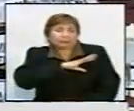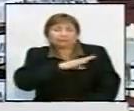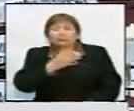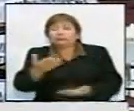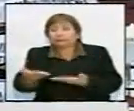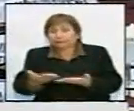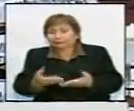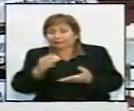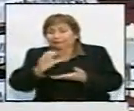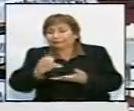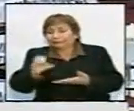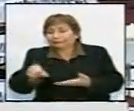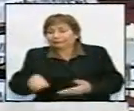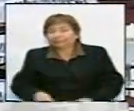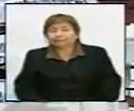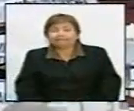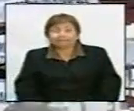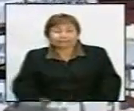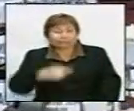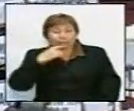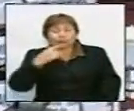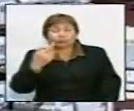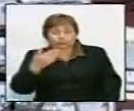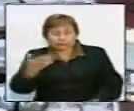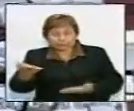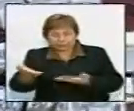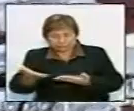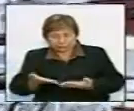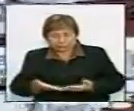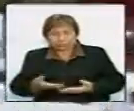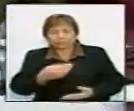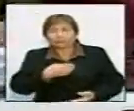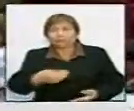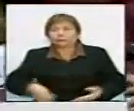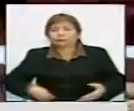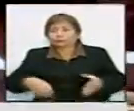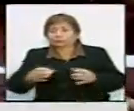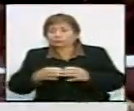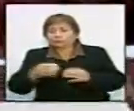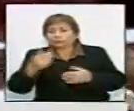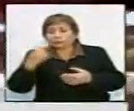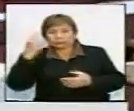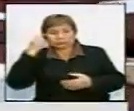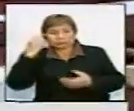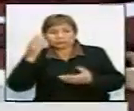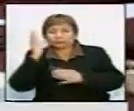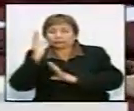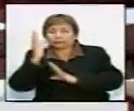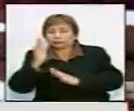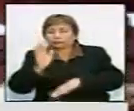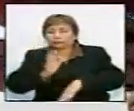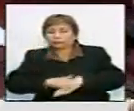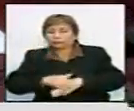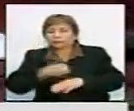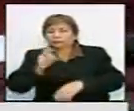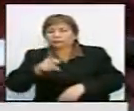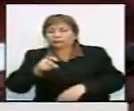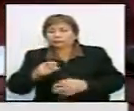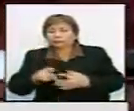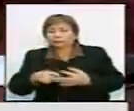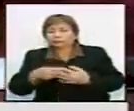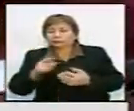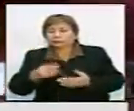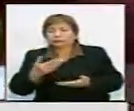la población. Se está coordinando la presencia del presidente del Consejo de Ministros a fin de que exponga acerca de las prioridades